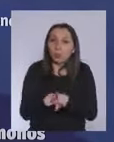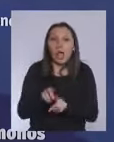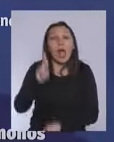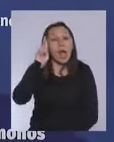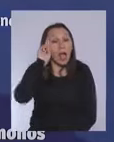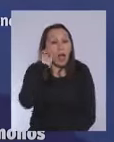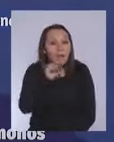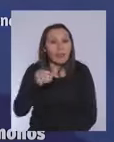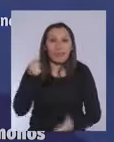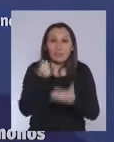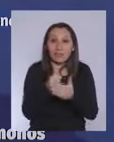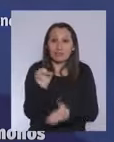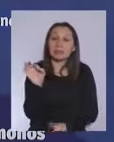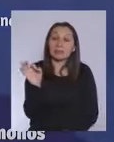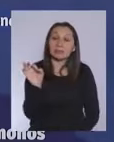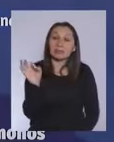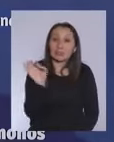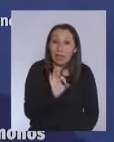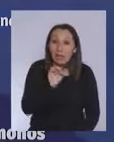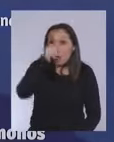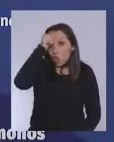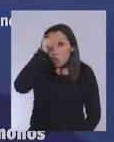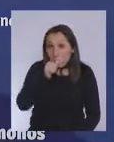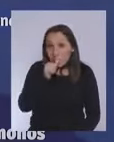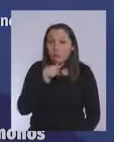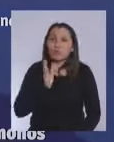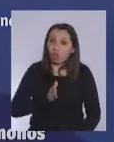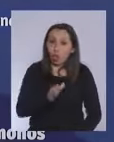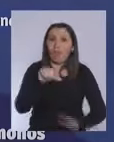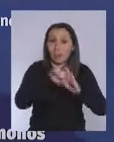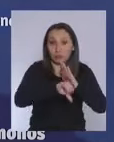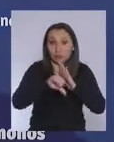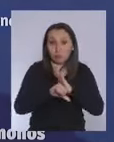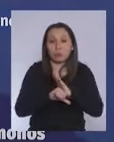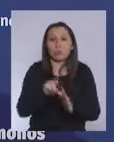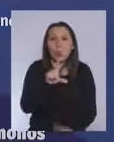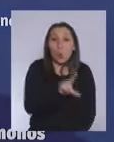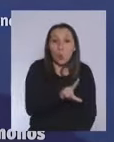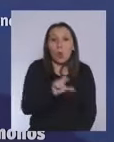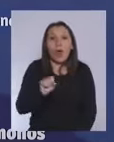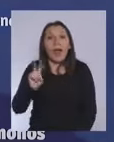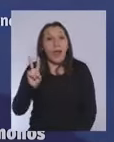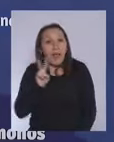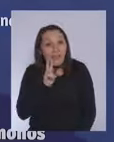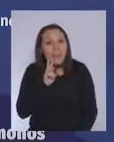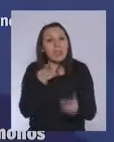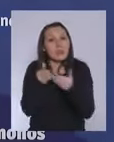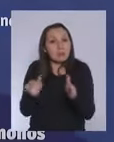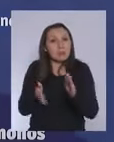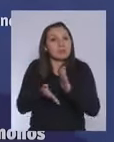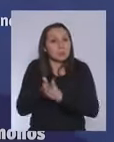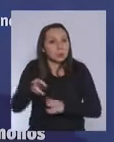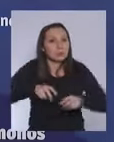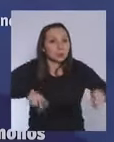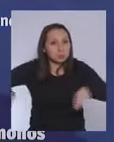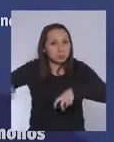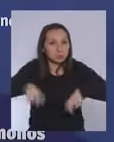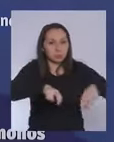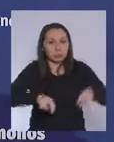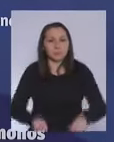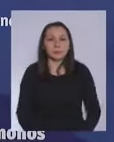recuerdo que el fin de semana también persiste la cuarentena es una transición de lunes a viernes